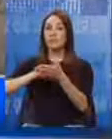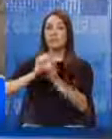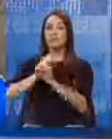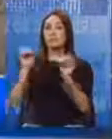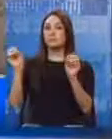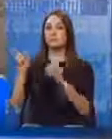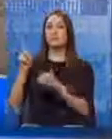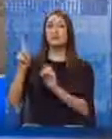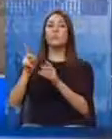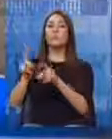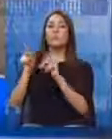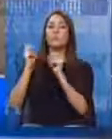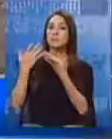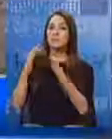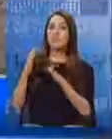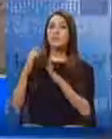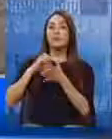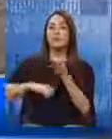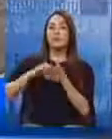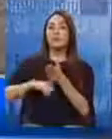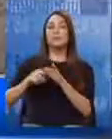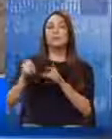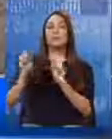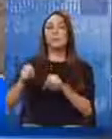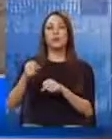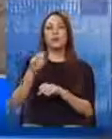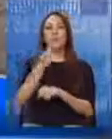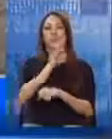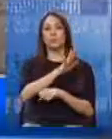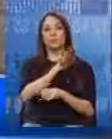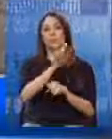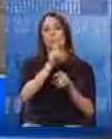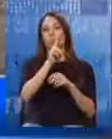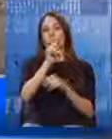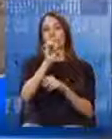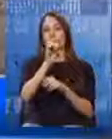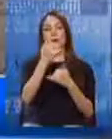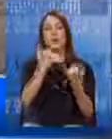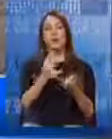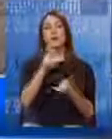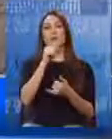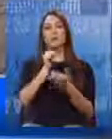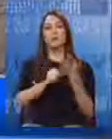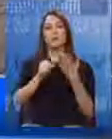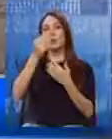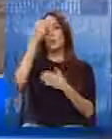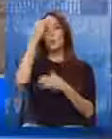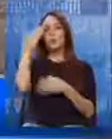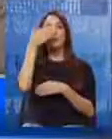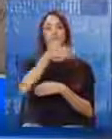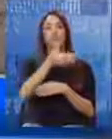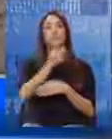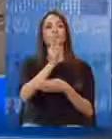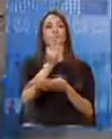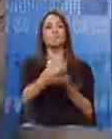respectiva autorización. El proceso de liquidación de esa organización social fue expuesto por el Ministerio de Educación.